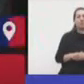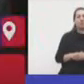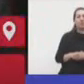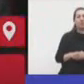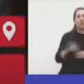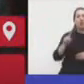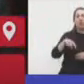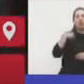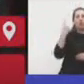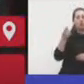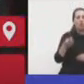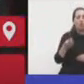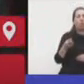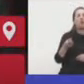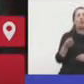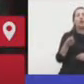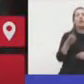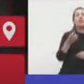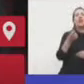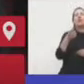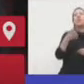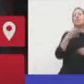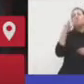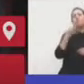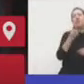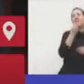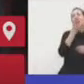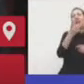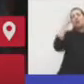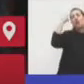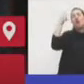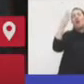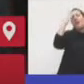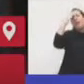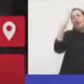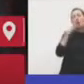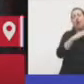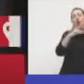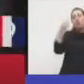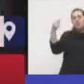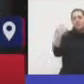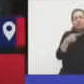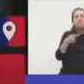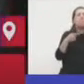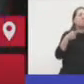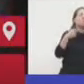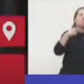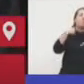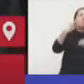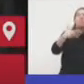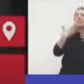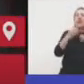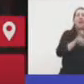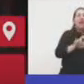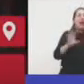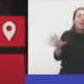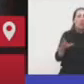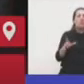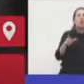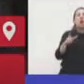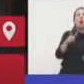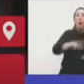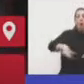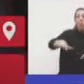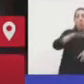o Débora es tal otra, y eso me parece que le hace está perder... Está muy activo Josecito ahora, ¿eh? Sí, está muy activo. No sé qué opinan ustedes, pero